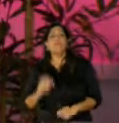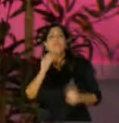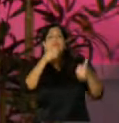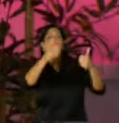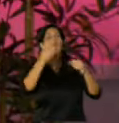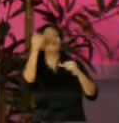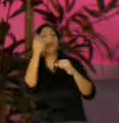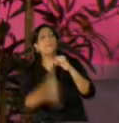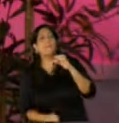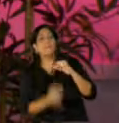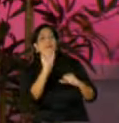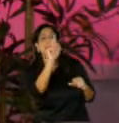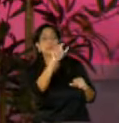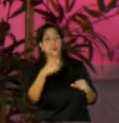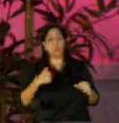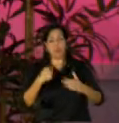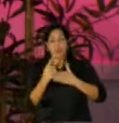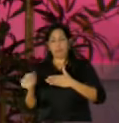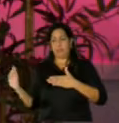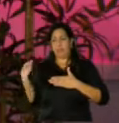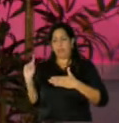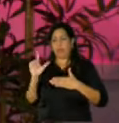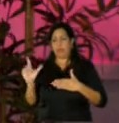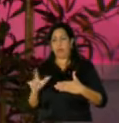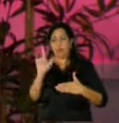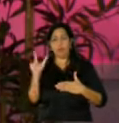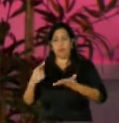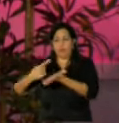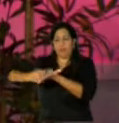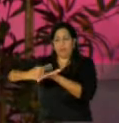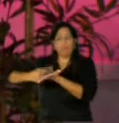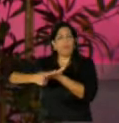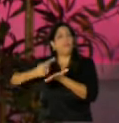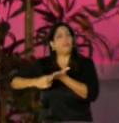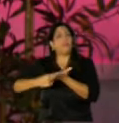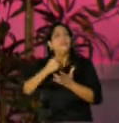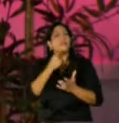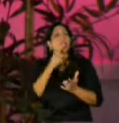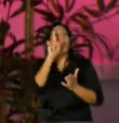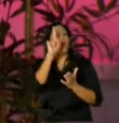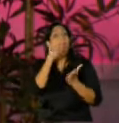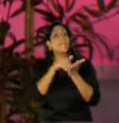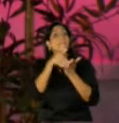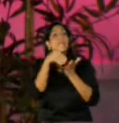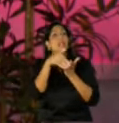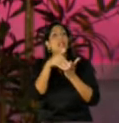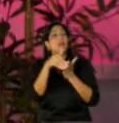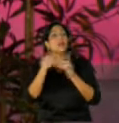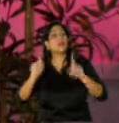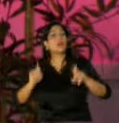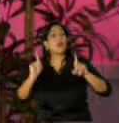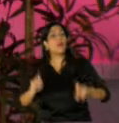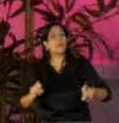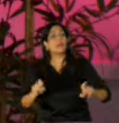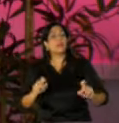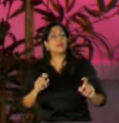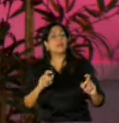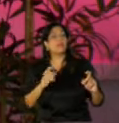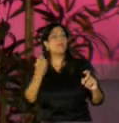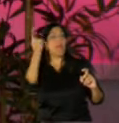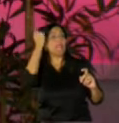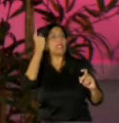El pasado lunes conversé con el doctor Salgado aquí, y él me habló sobre 1,000,000 de pruebas que una persona estaba tratando de coordinar